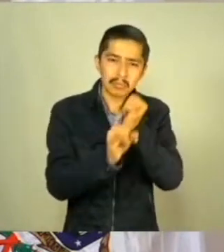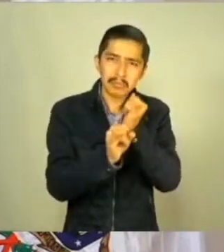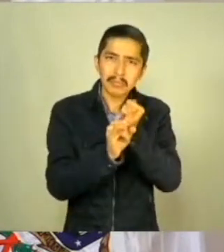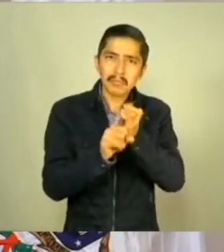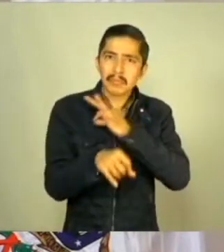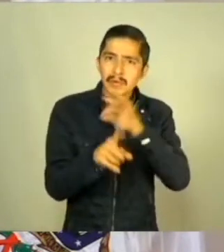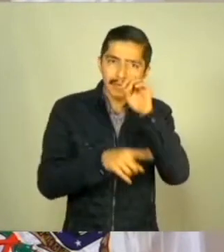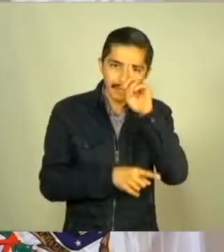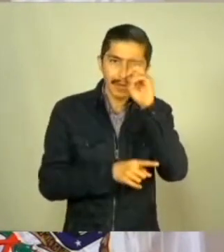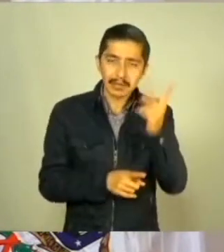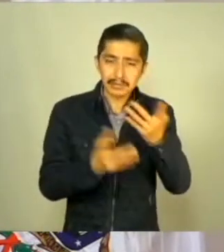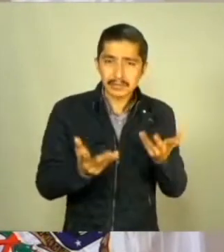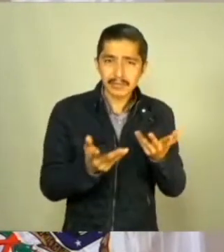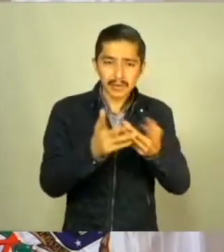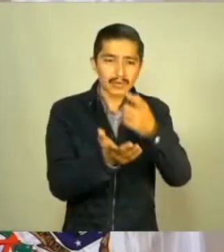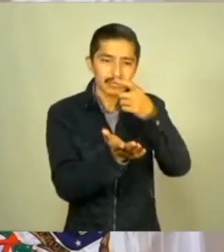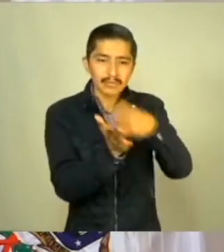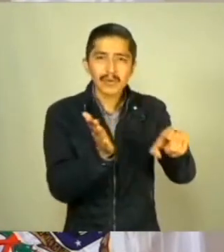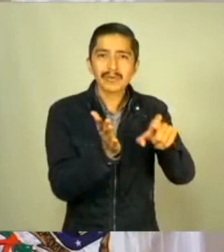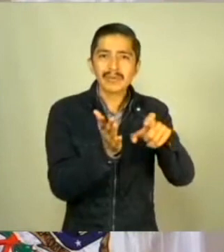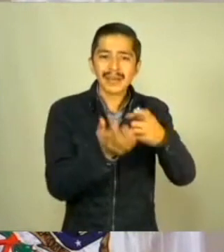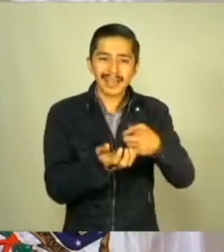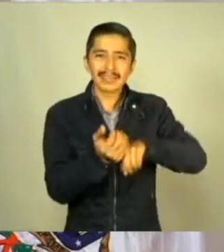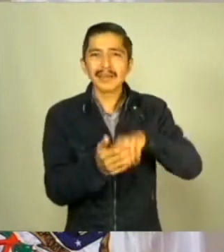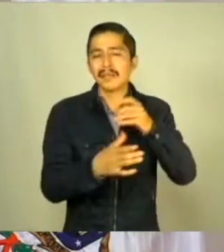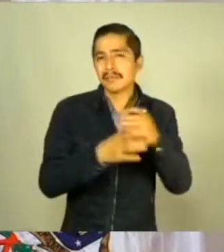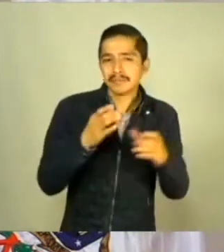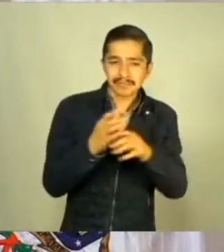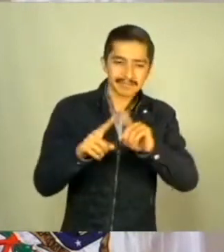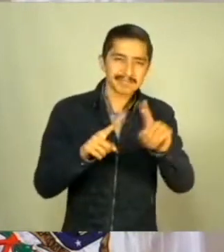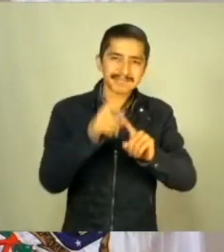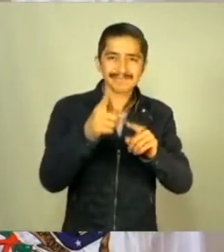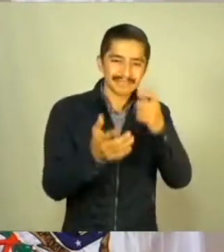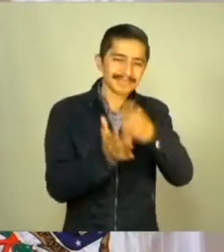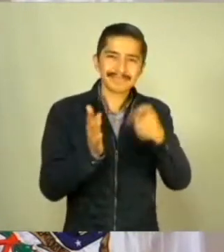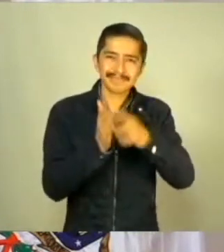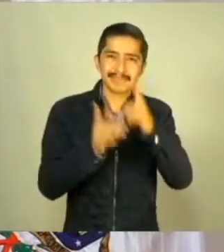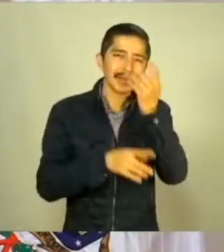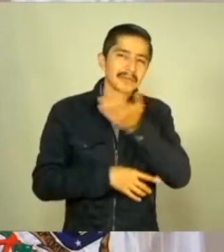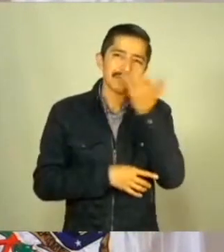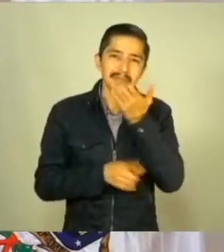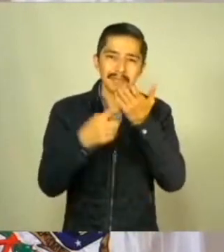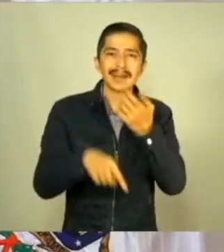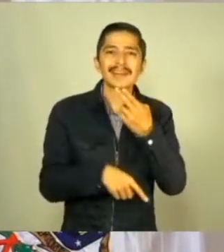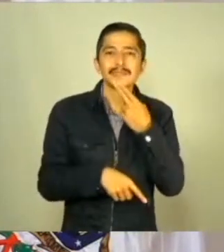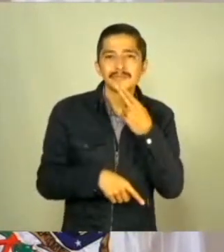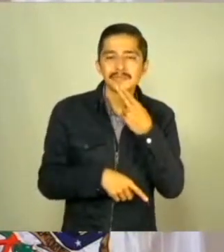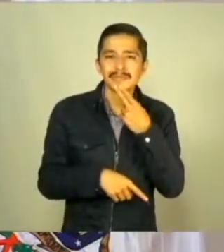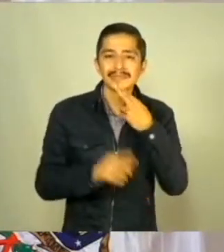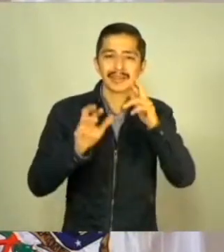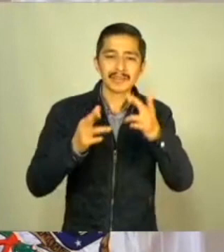general donde se compran los productos que normalmente no se usa en esta temporada los